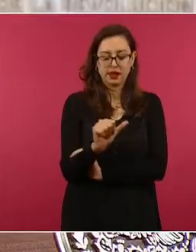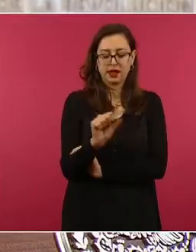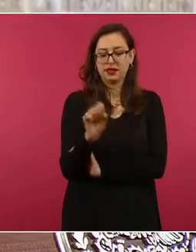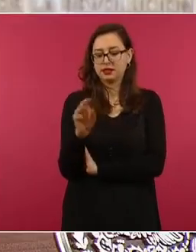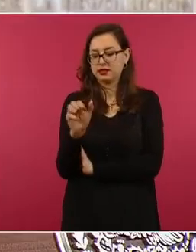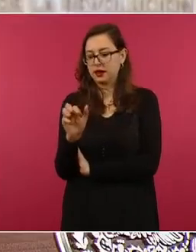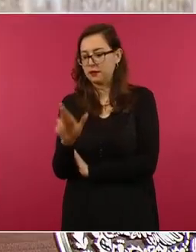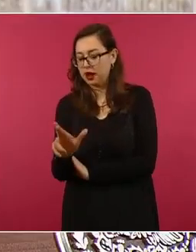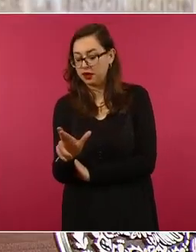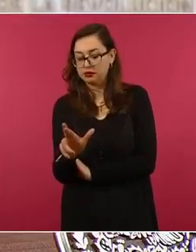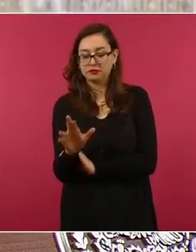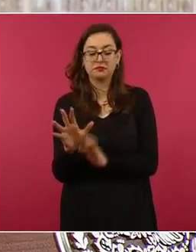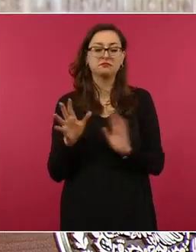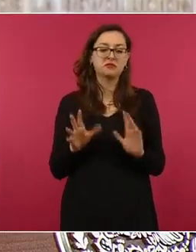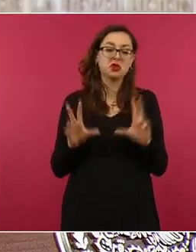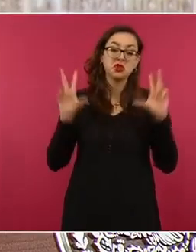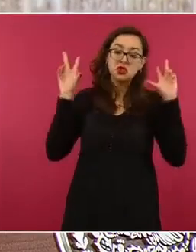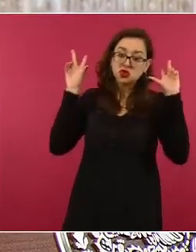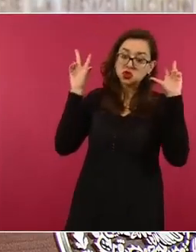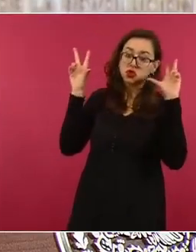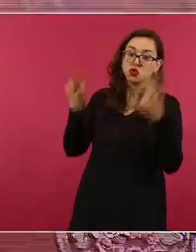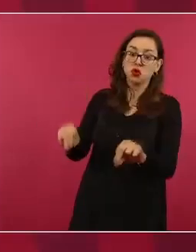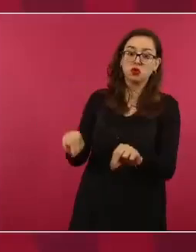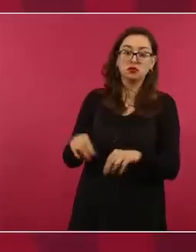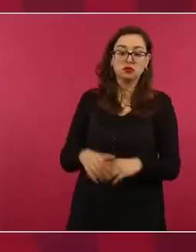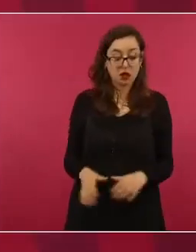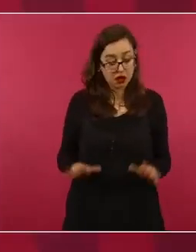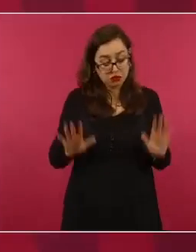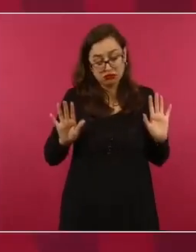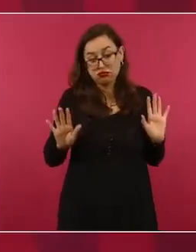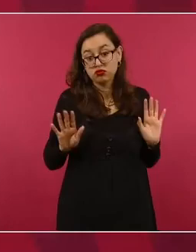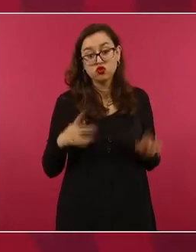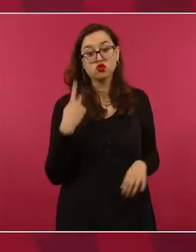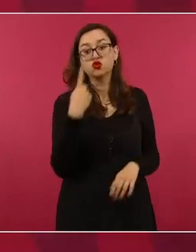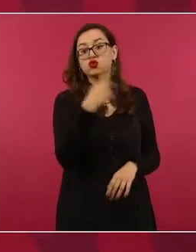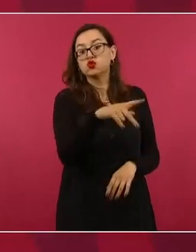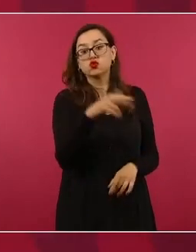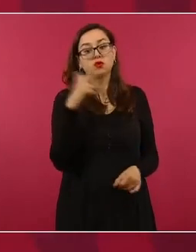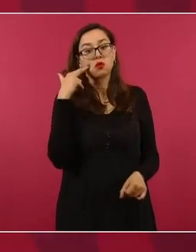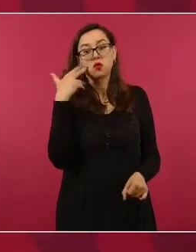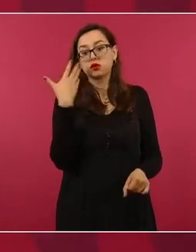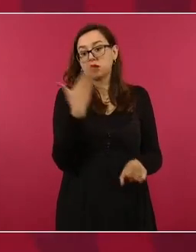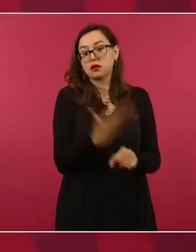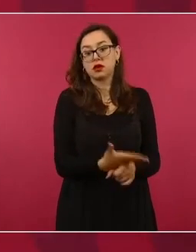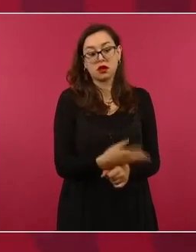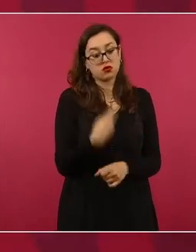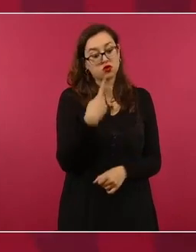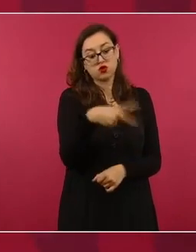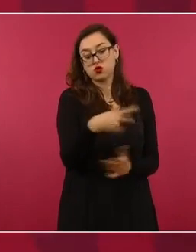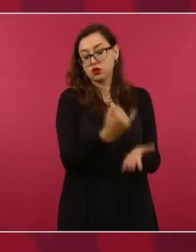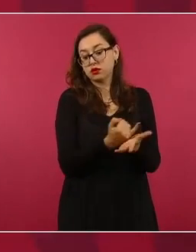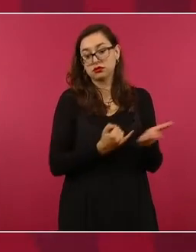una rama de la Secretaría de la Defensa, pues ellos asumen su responsabilidad.